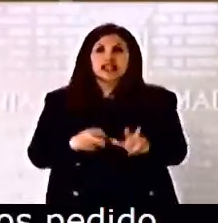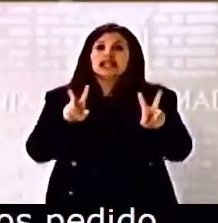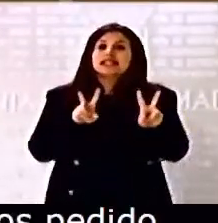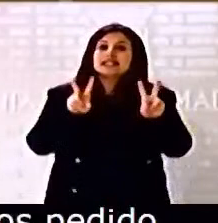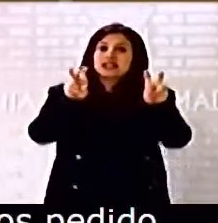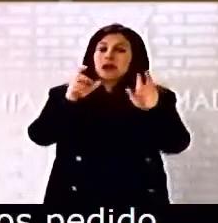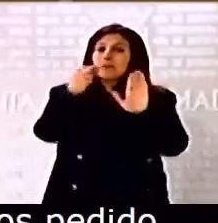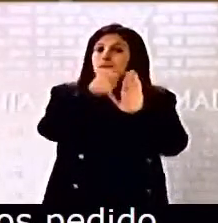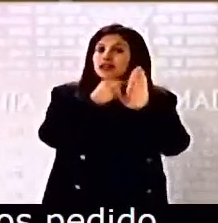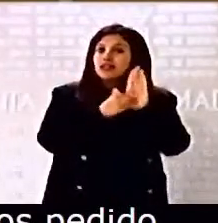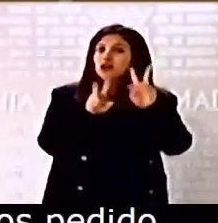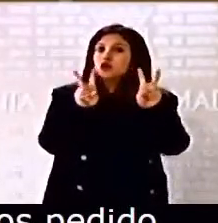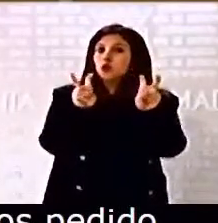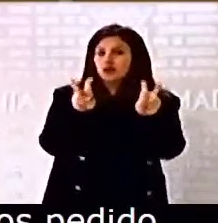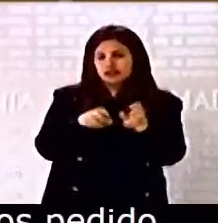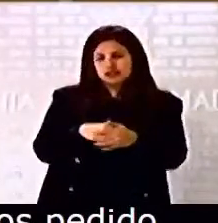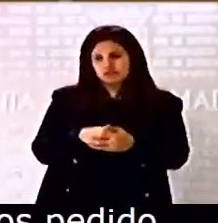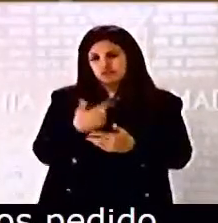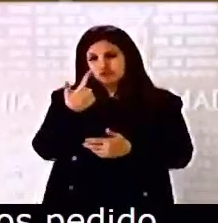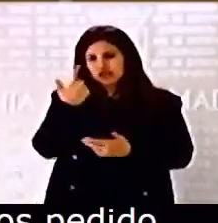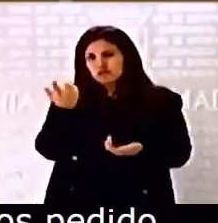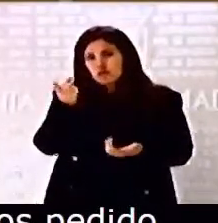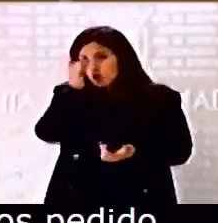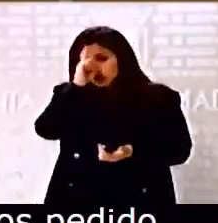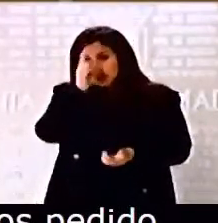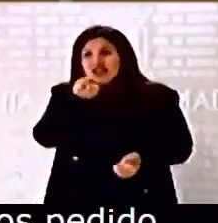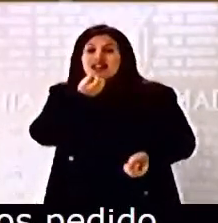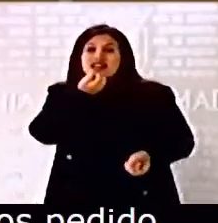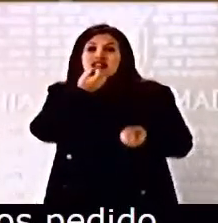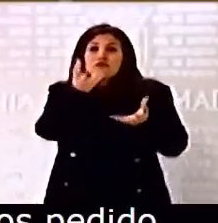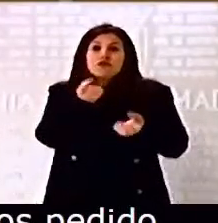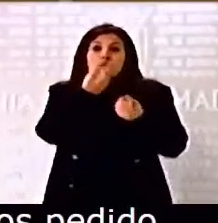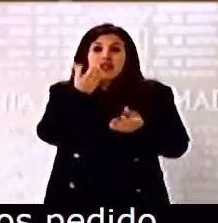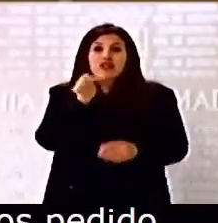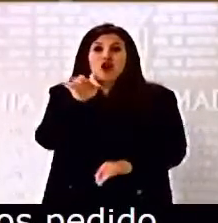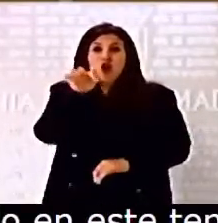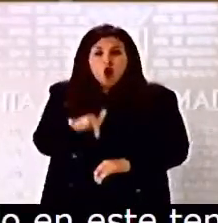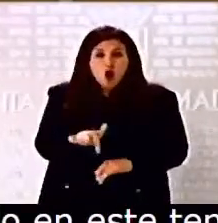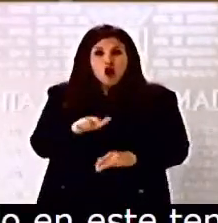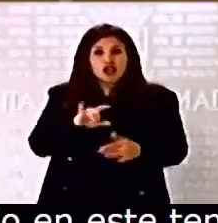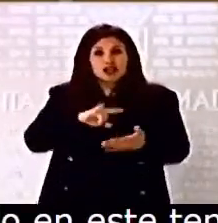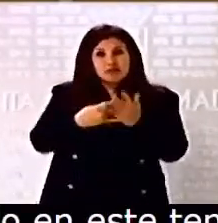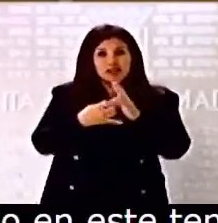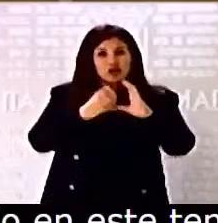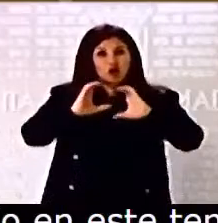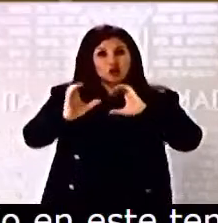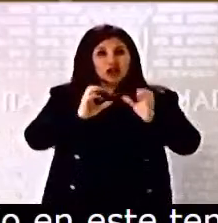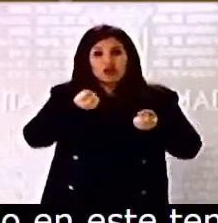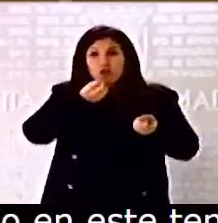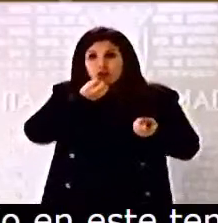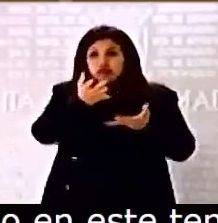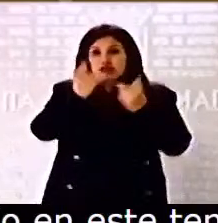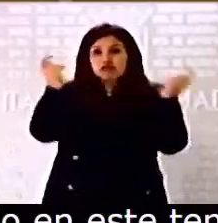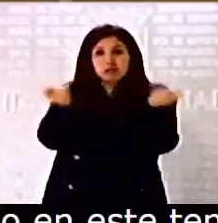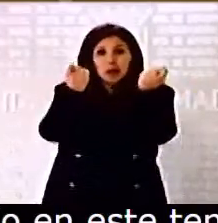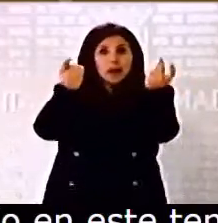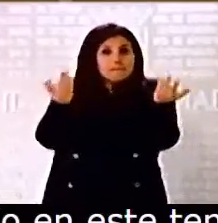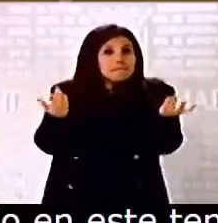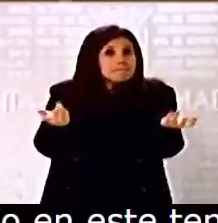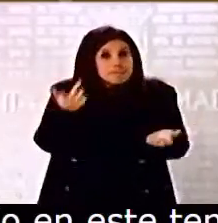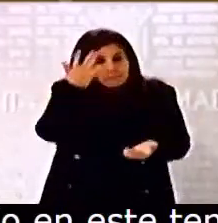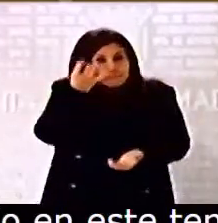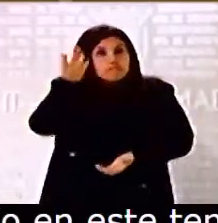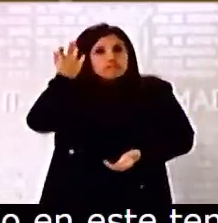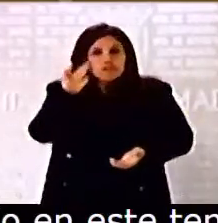medidas, mire, yo no sé de dónde ha salido la información que se publicaba hoy en los medios. Yo le tengo que decir que a mí la ministra no